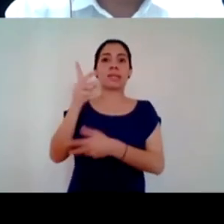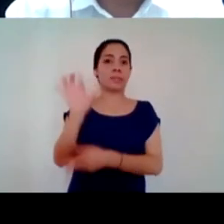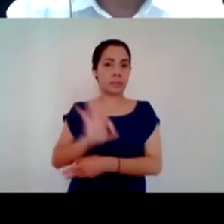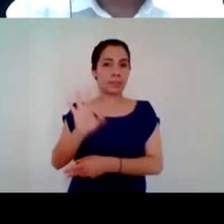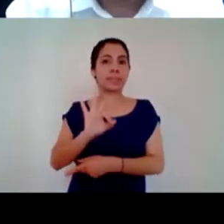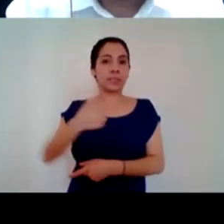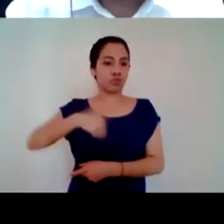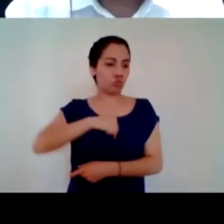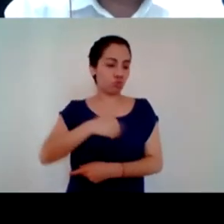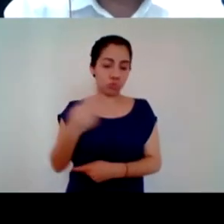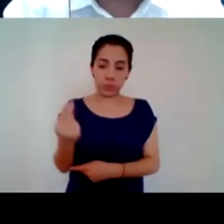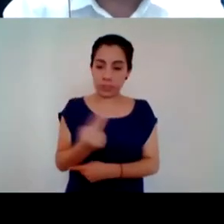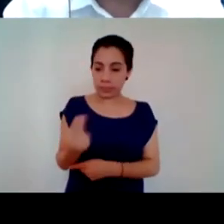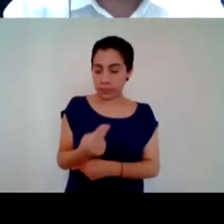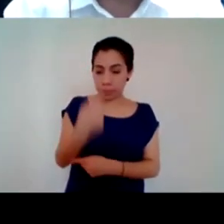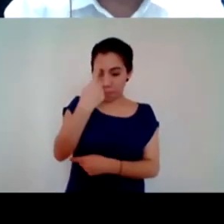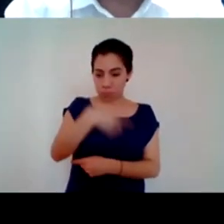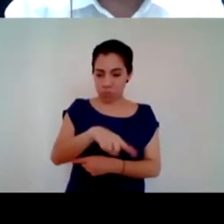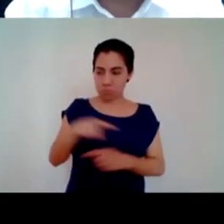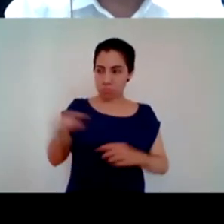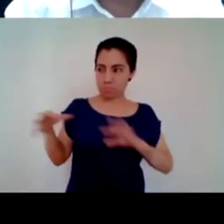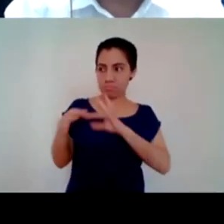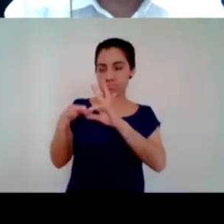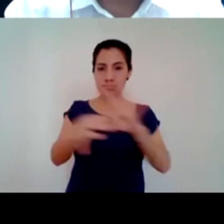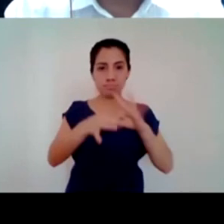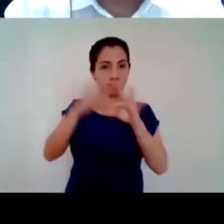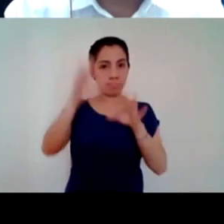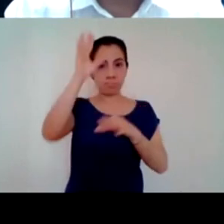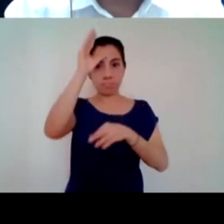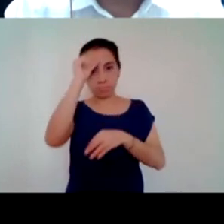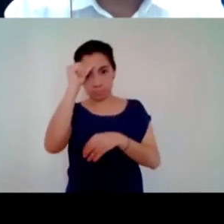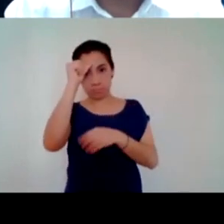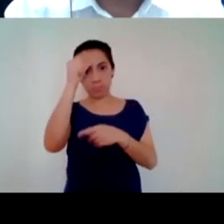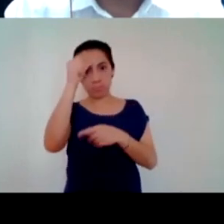ponernos de acuerdo en tomar